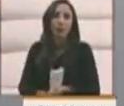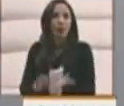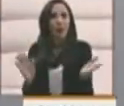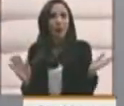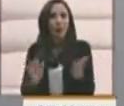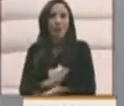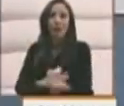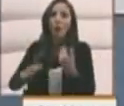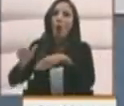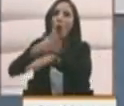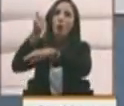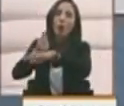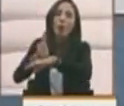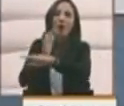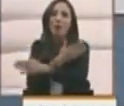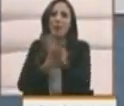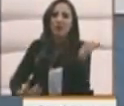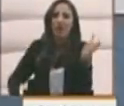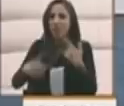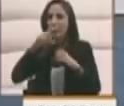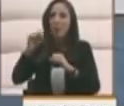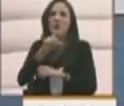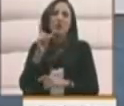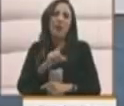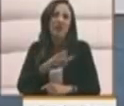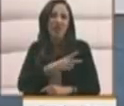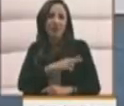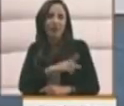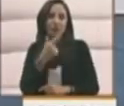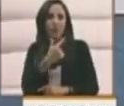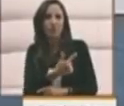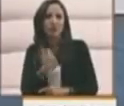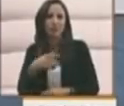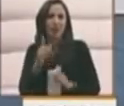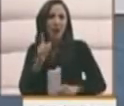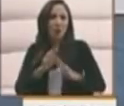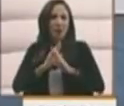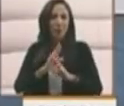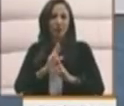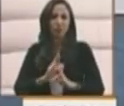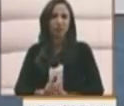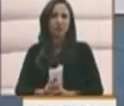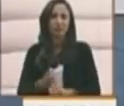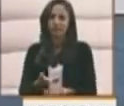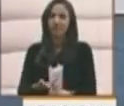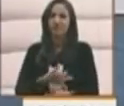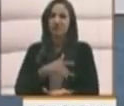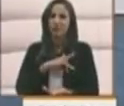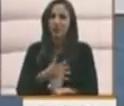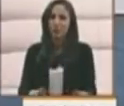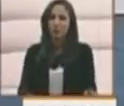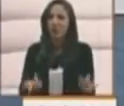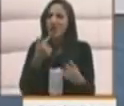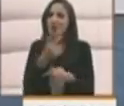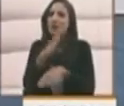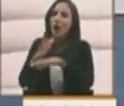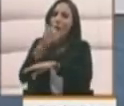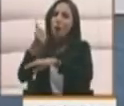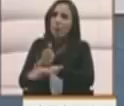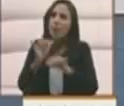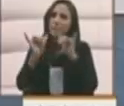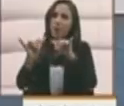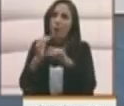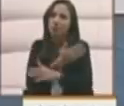principal de dicho atentado terrorista, Nicolás Maduro Moro, de tener la culpa de